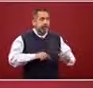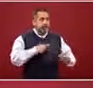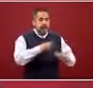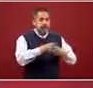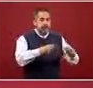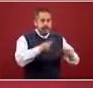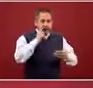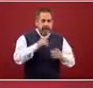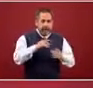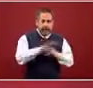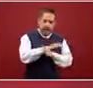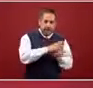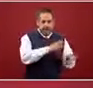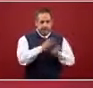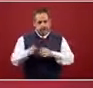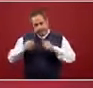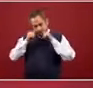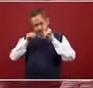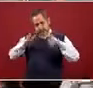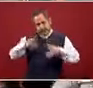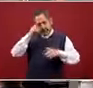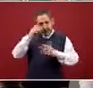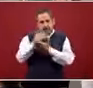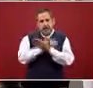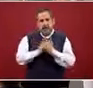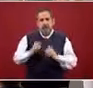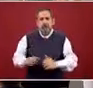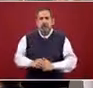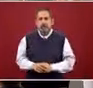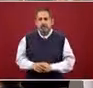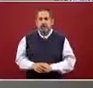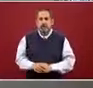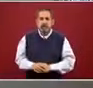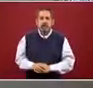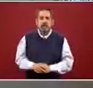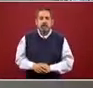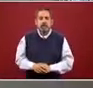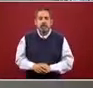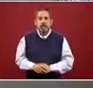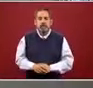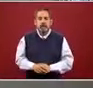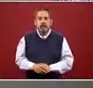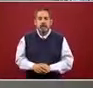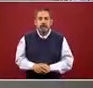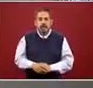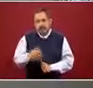reorientar algunos esfuerzos específicos de prevención. Muchas gracias. Mauricio, por favor.